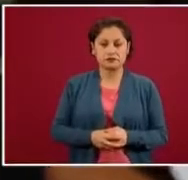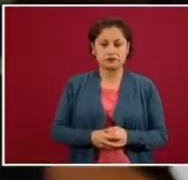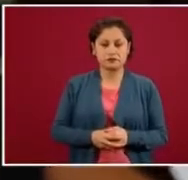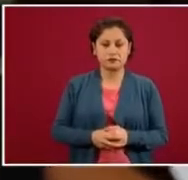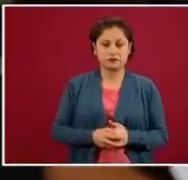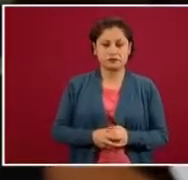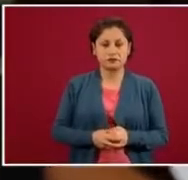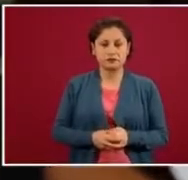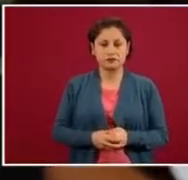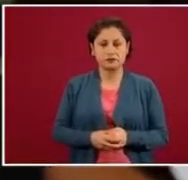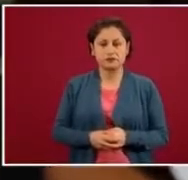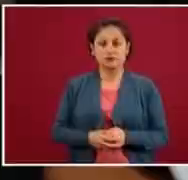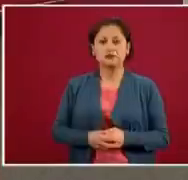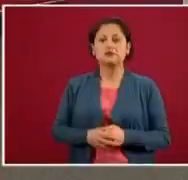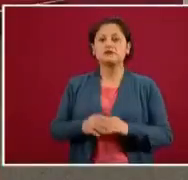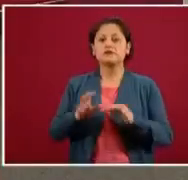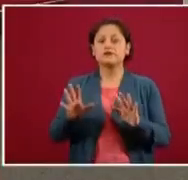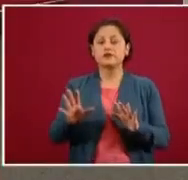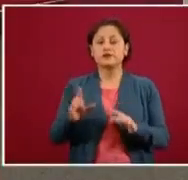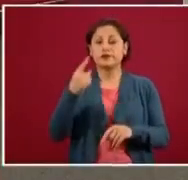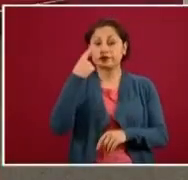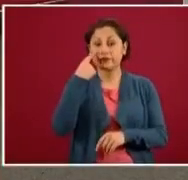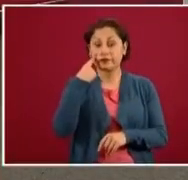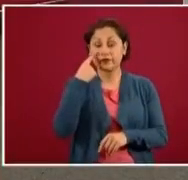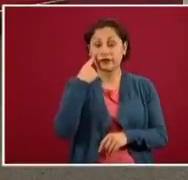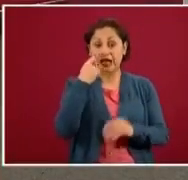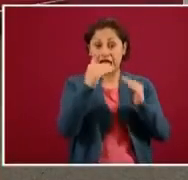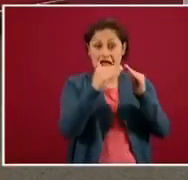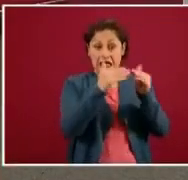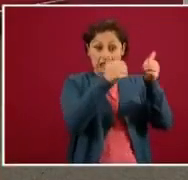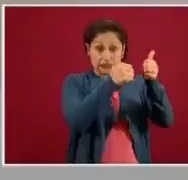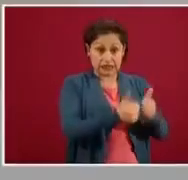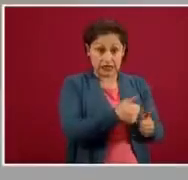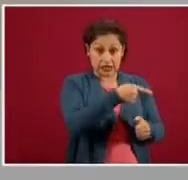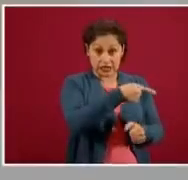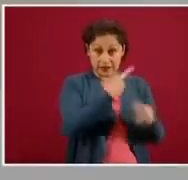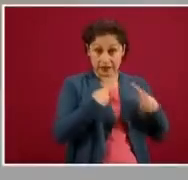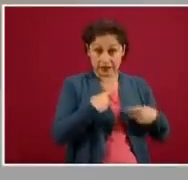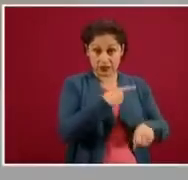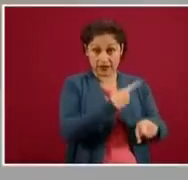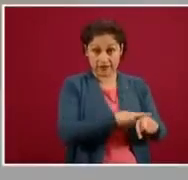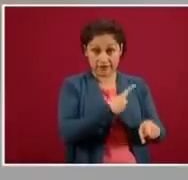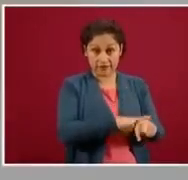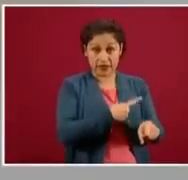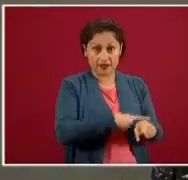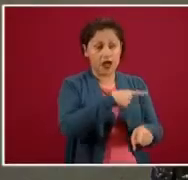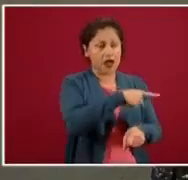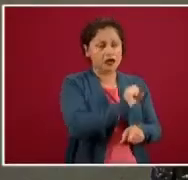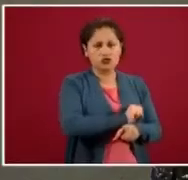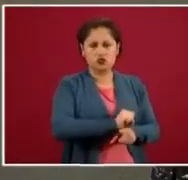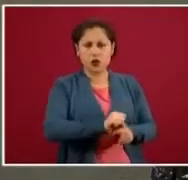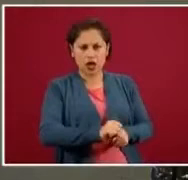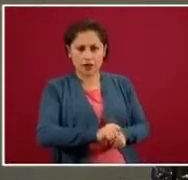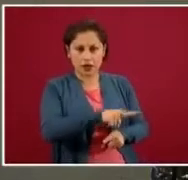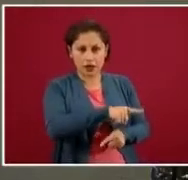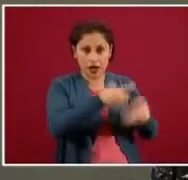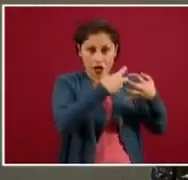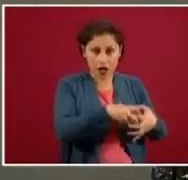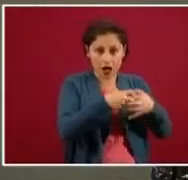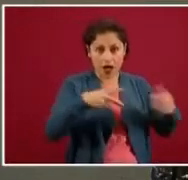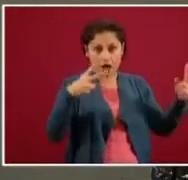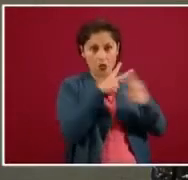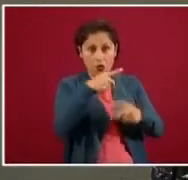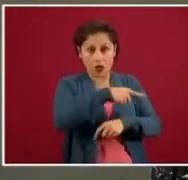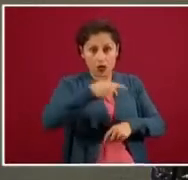¿qué hacer? Quien está en su casa no necesita un ventilador. Si alguien necesita un ventilador, debe estar en el hospital, indiscutiblemente. Nos